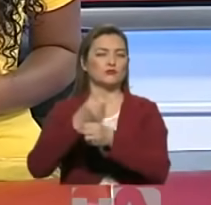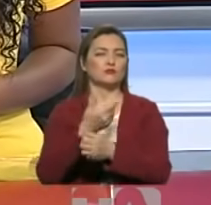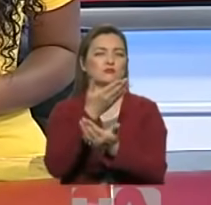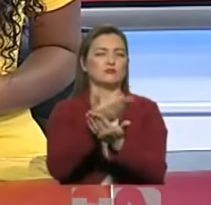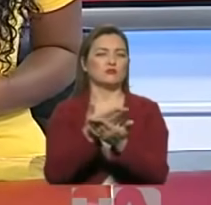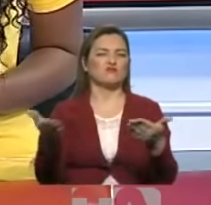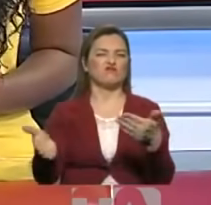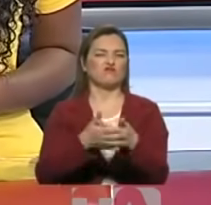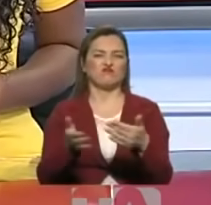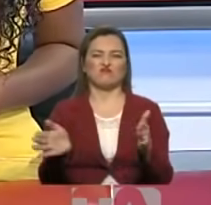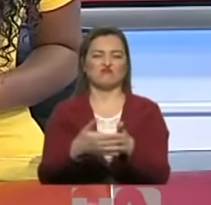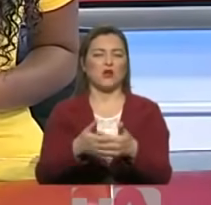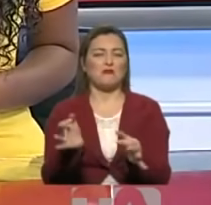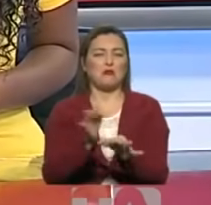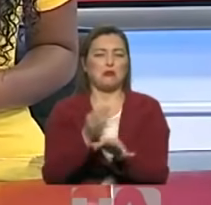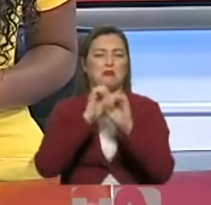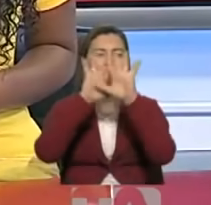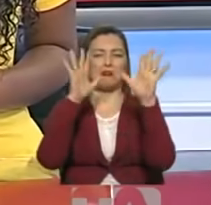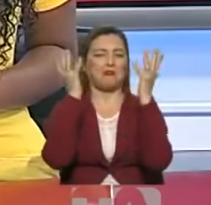entidad porque no está claro cuál es su función.